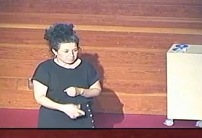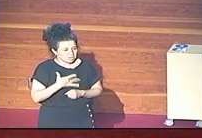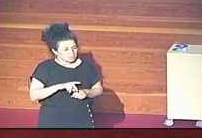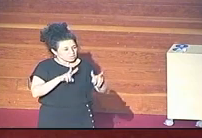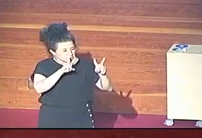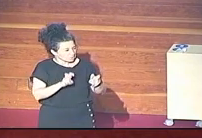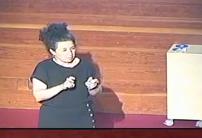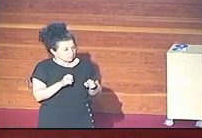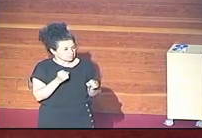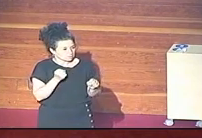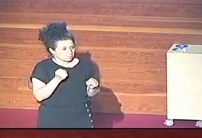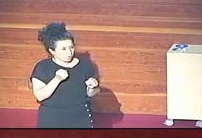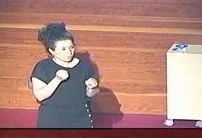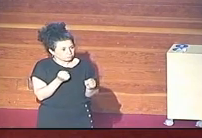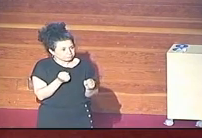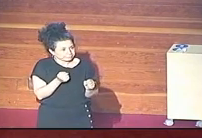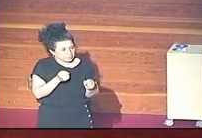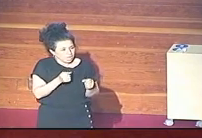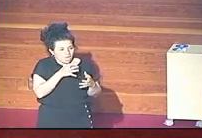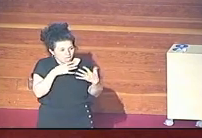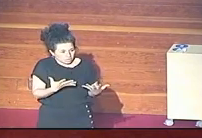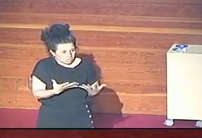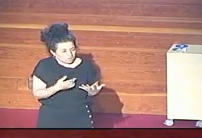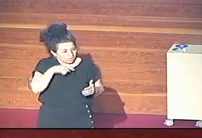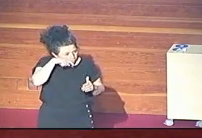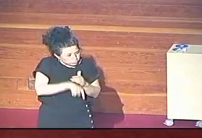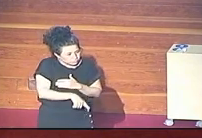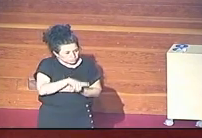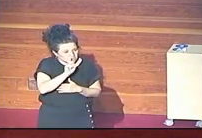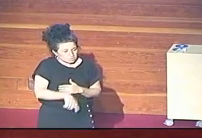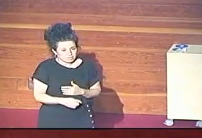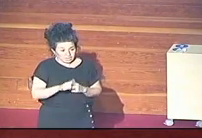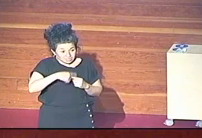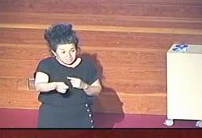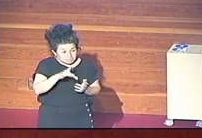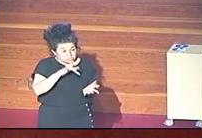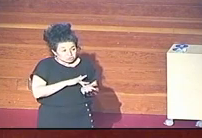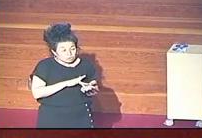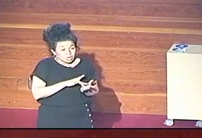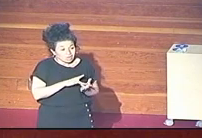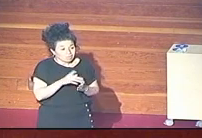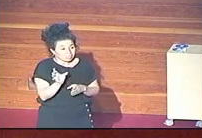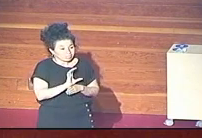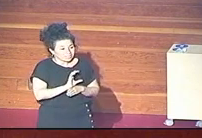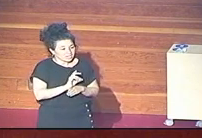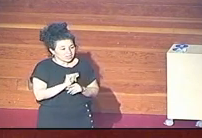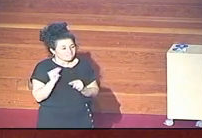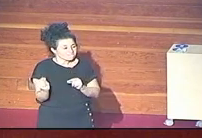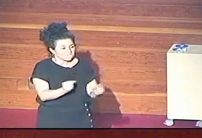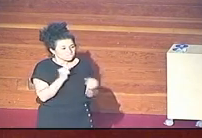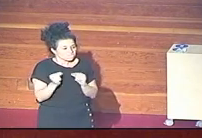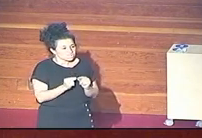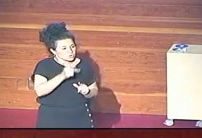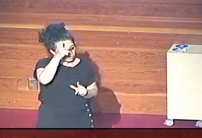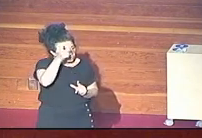profundidad y mucho más de actualidad como luego tenemos un cine fórum con el documental de